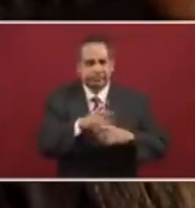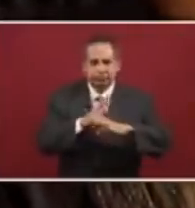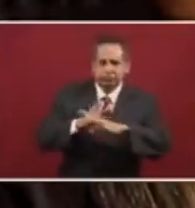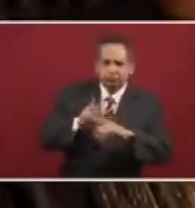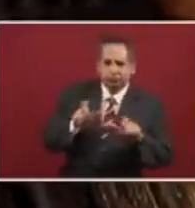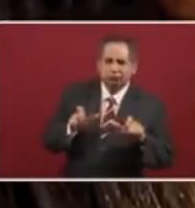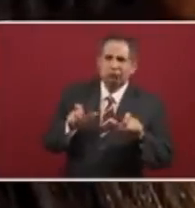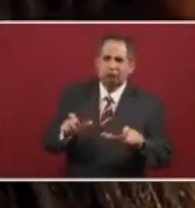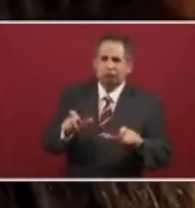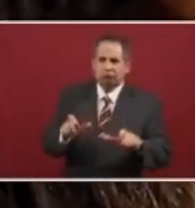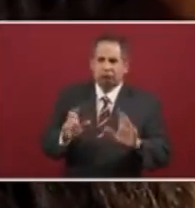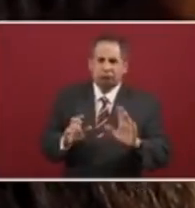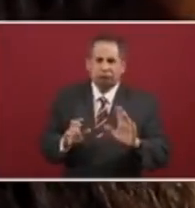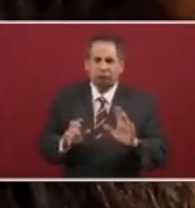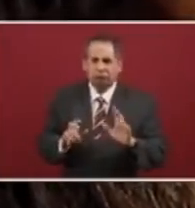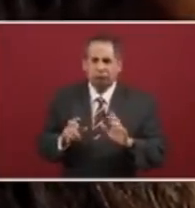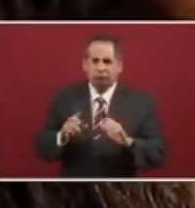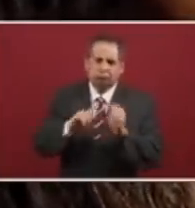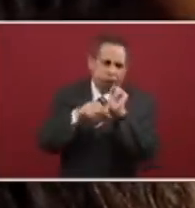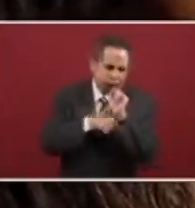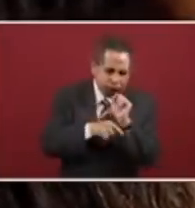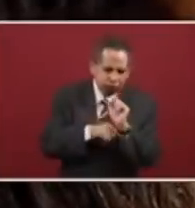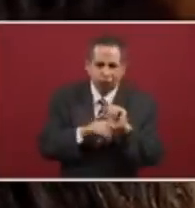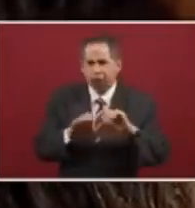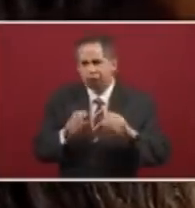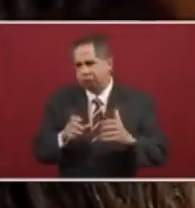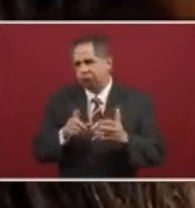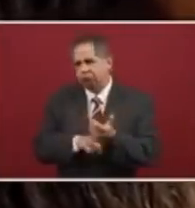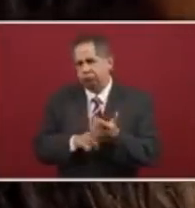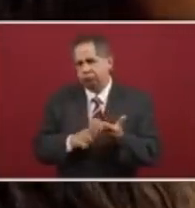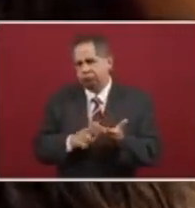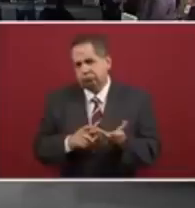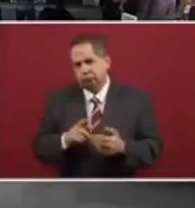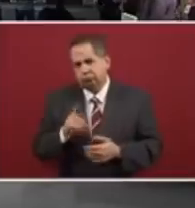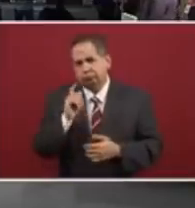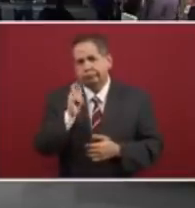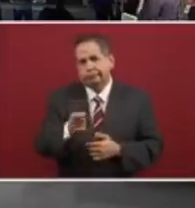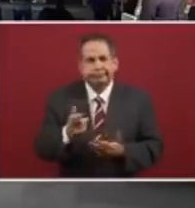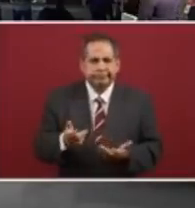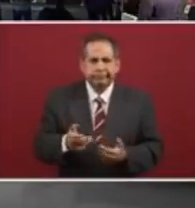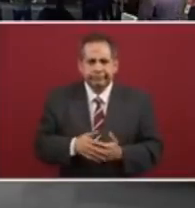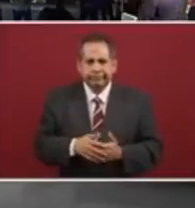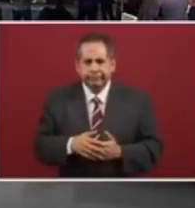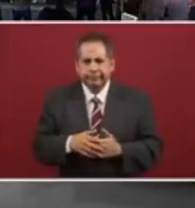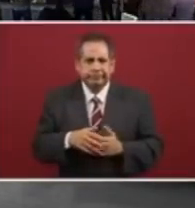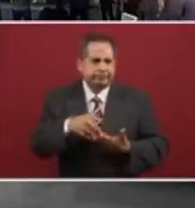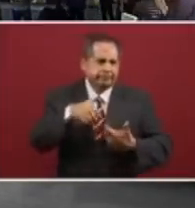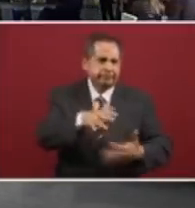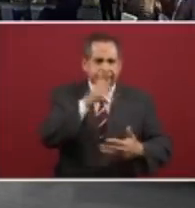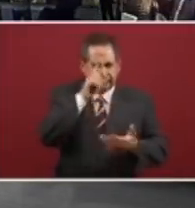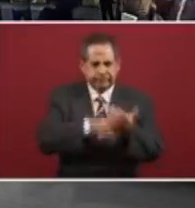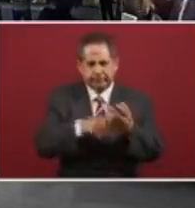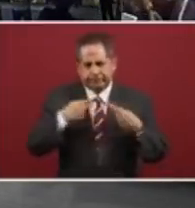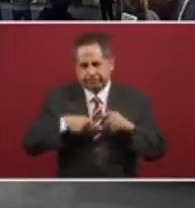los dos refugios y todo lo que es este despensa etcétera y por otro